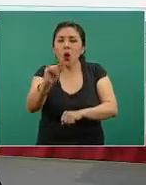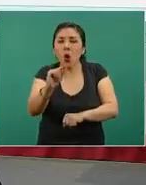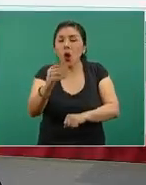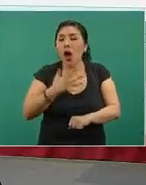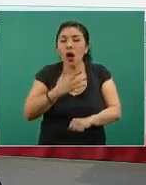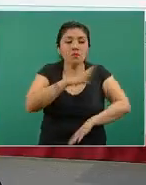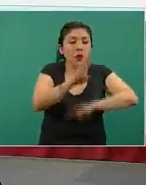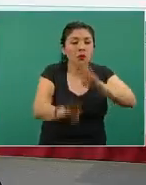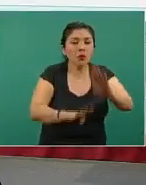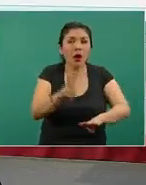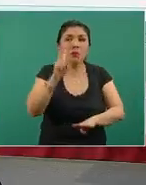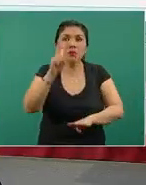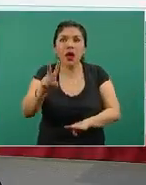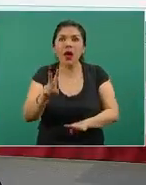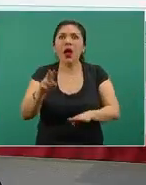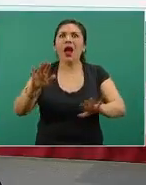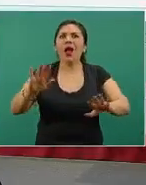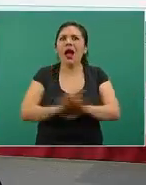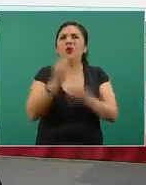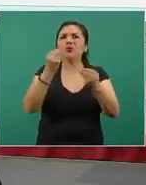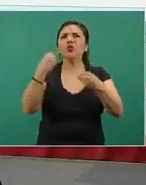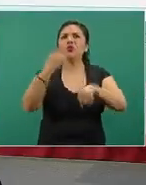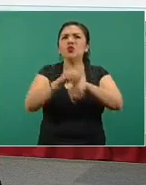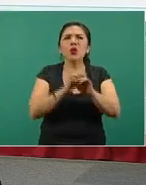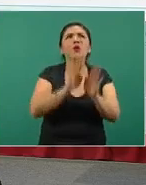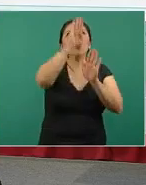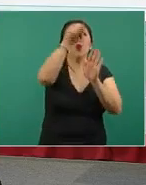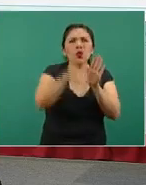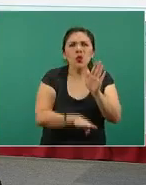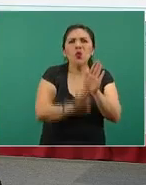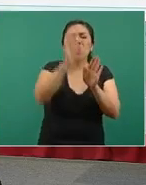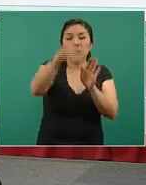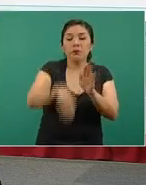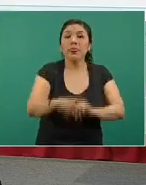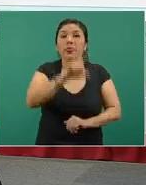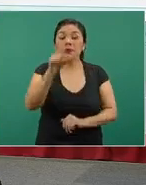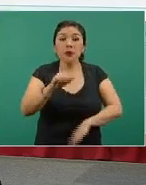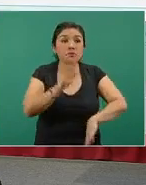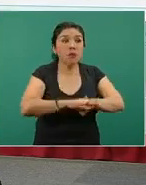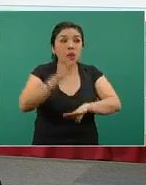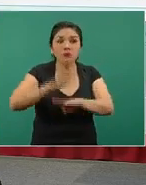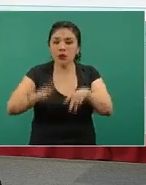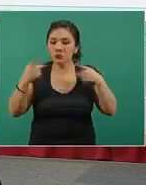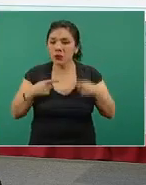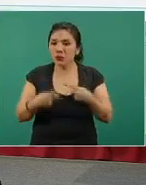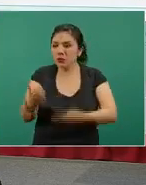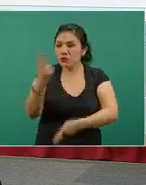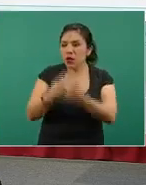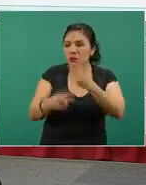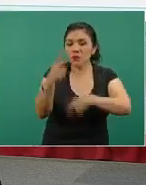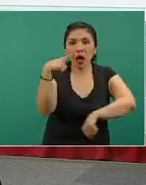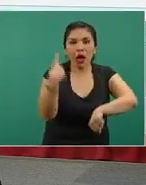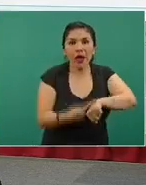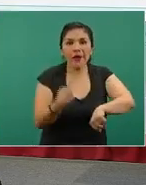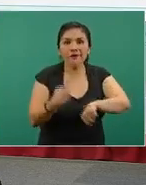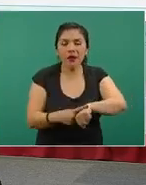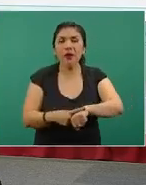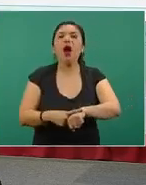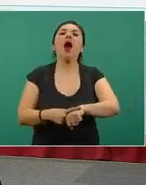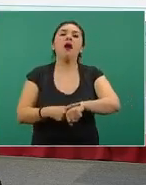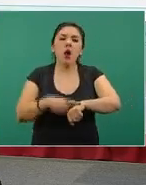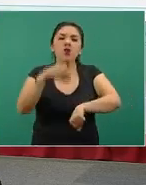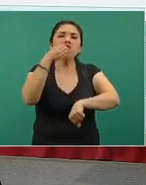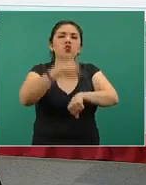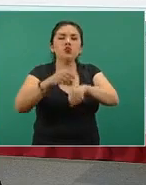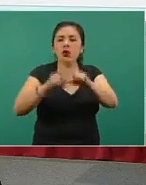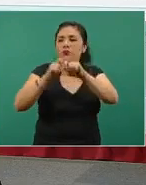hayan fallecido había estas grandes fluctuaciones. Después, con un número mayor de personas que padecían COVID, la cifra se hizo más estable y